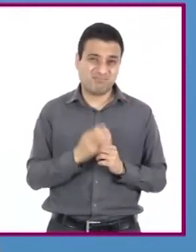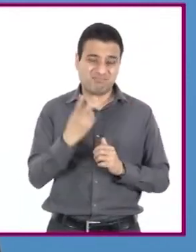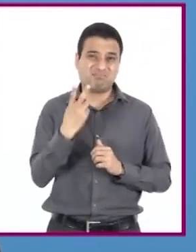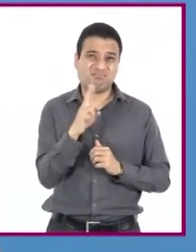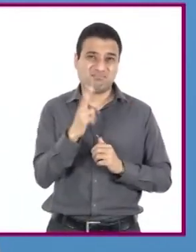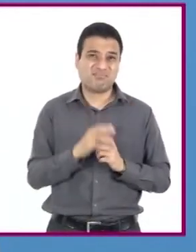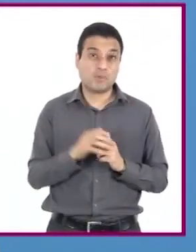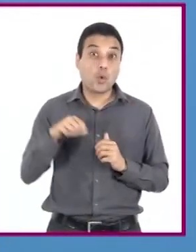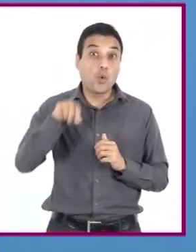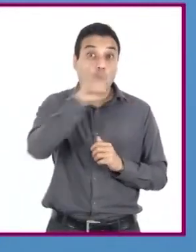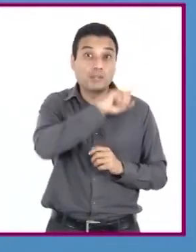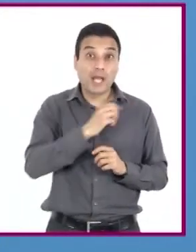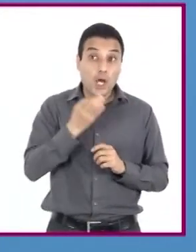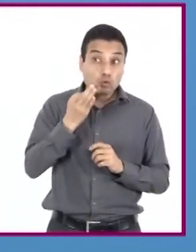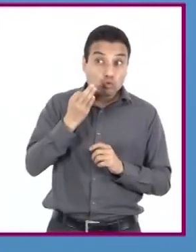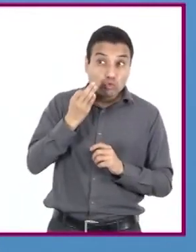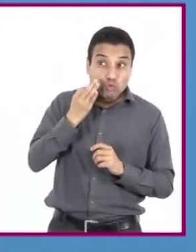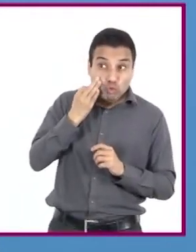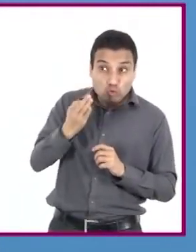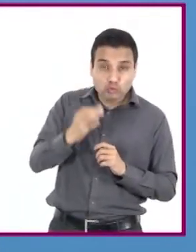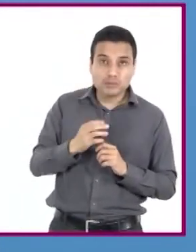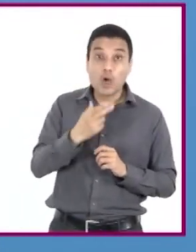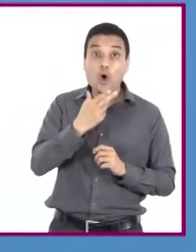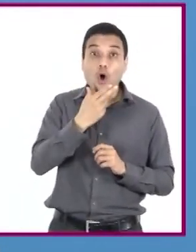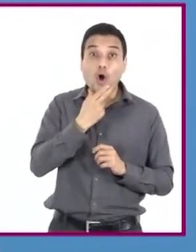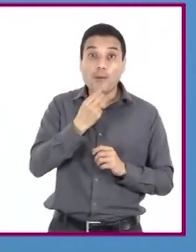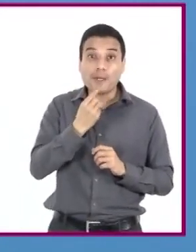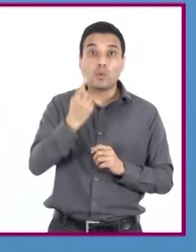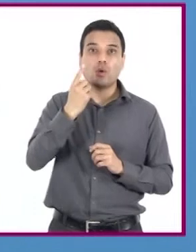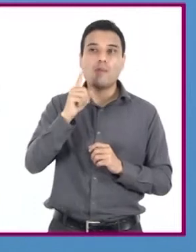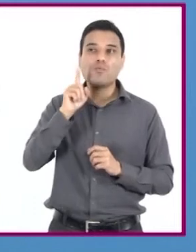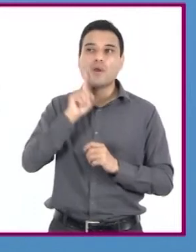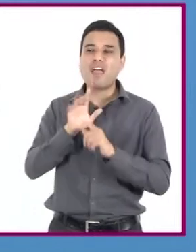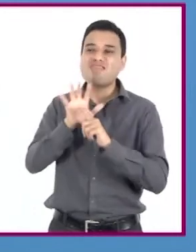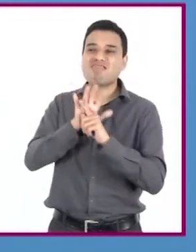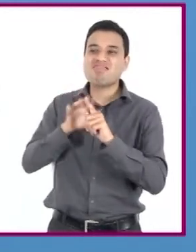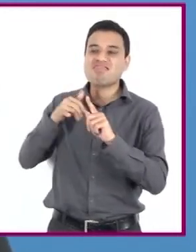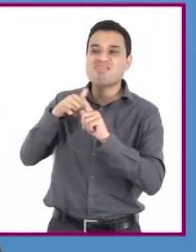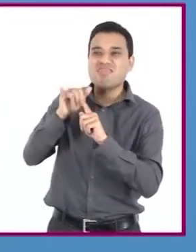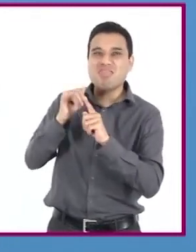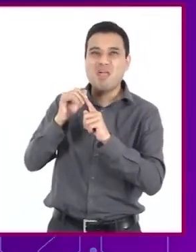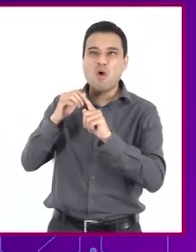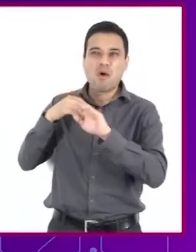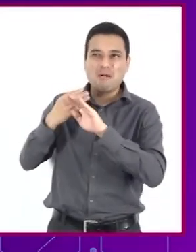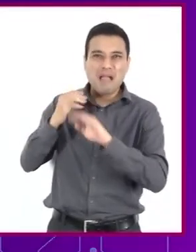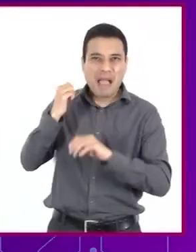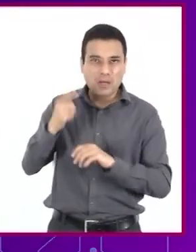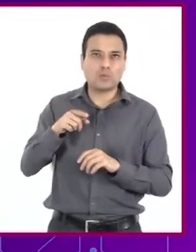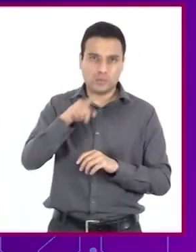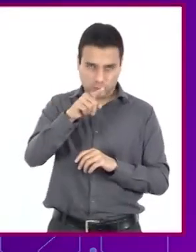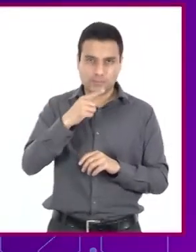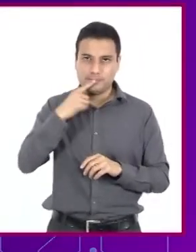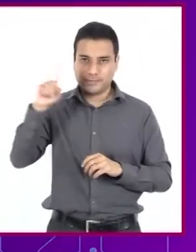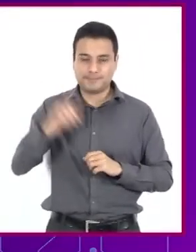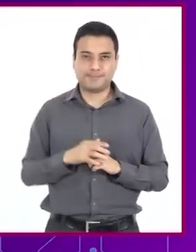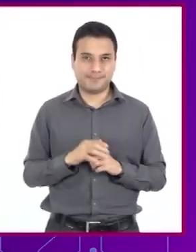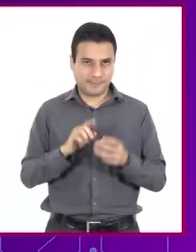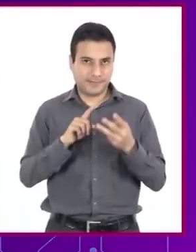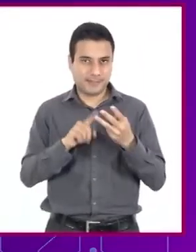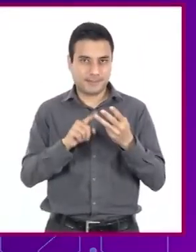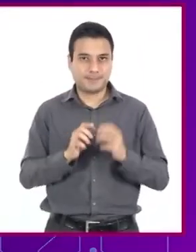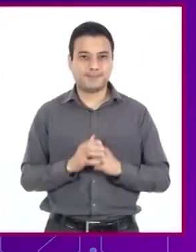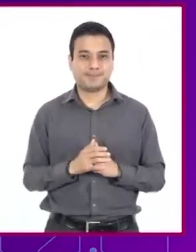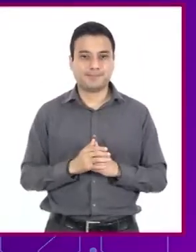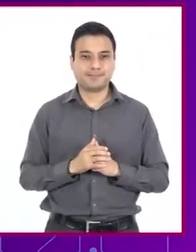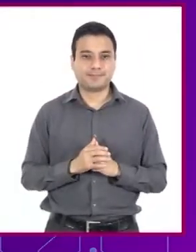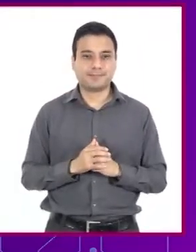son testigos de un caso de acoso, denúncienlo, den un paso adelante. 3.